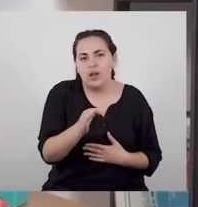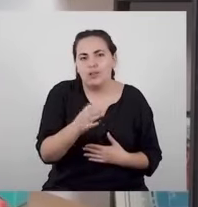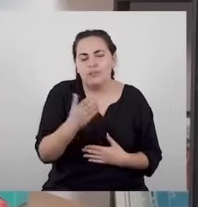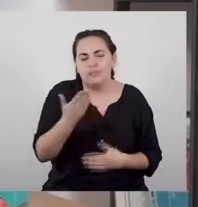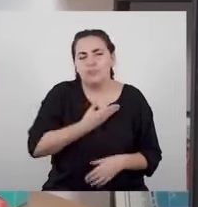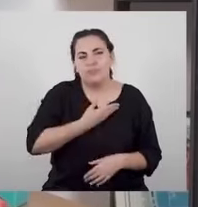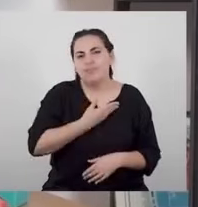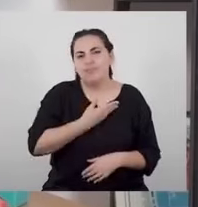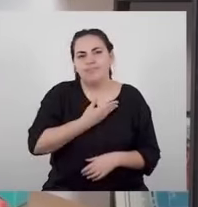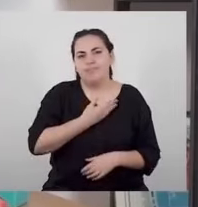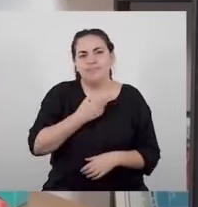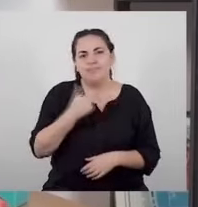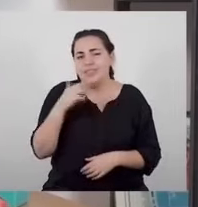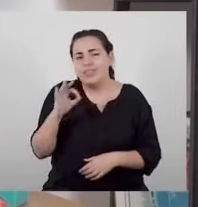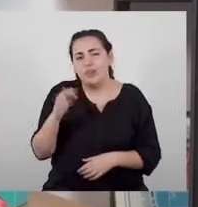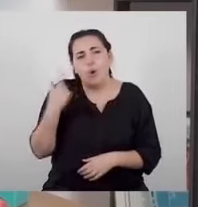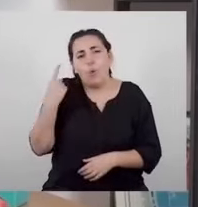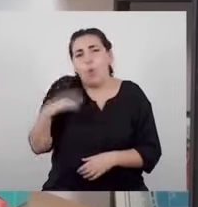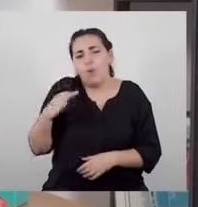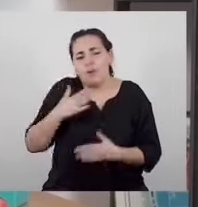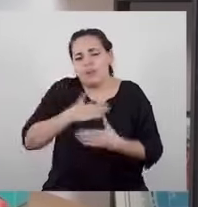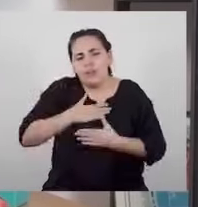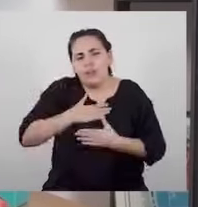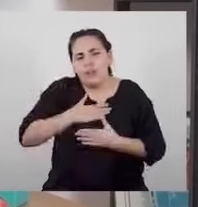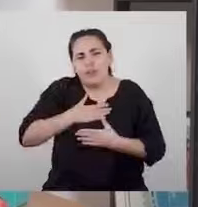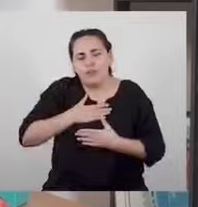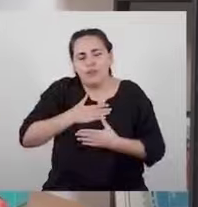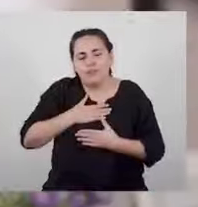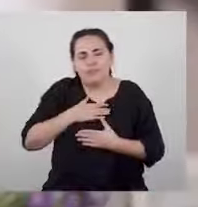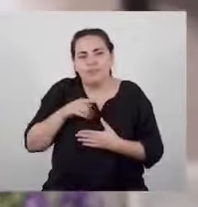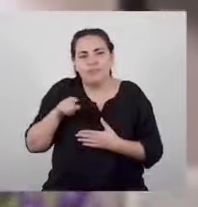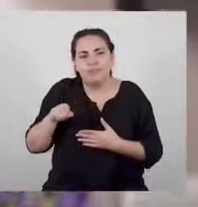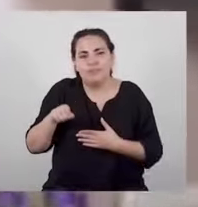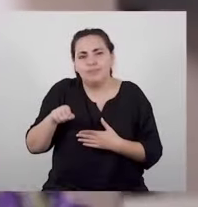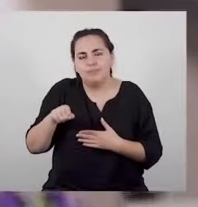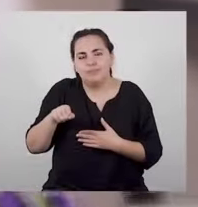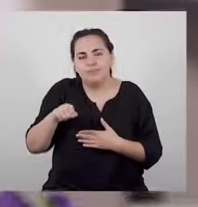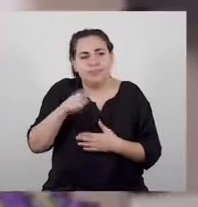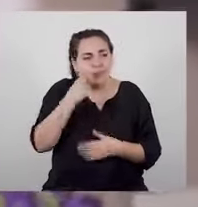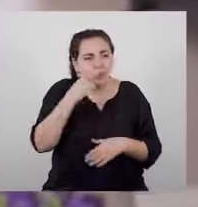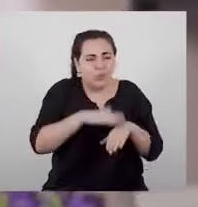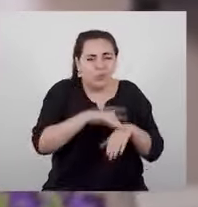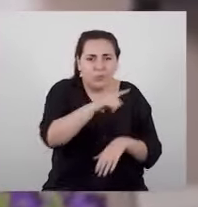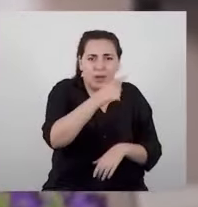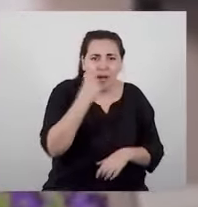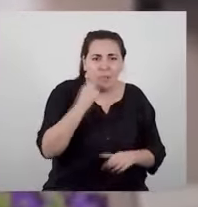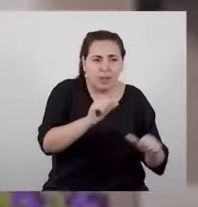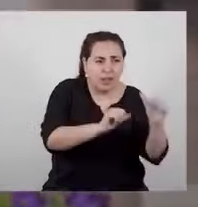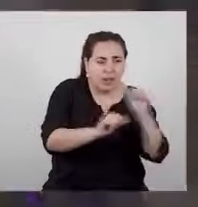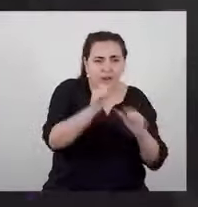mata me mata era mi único hijo y a mí me dejó este hombre me dejó sin nada